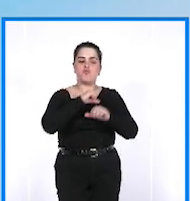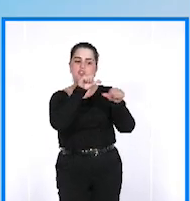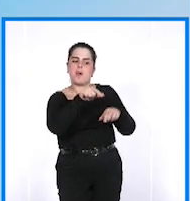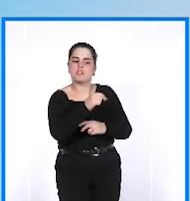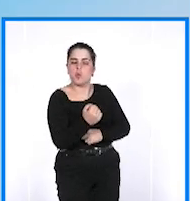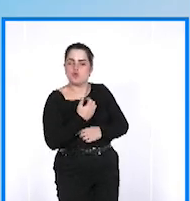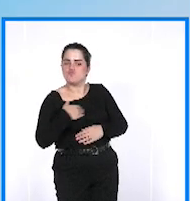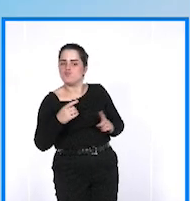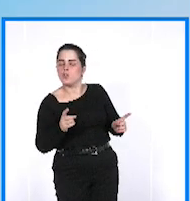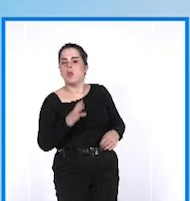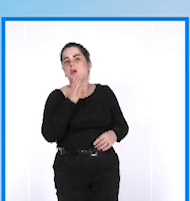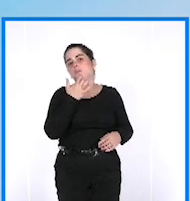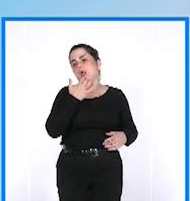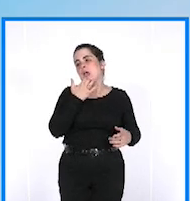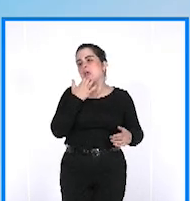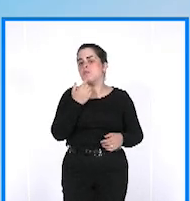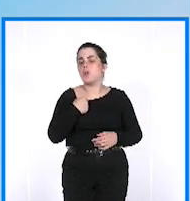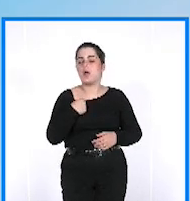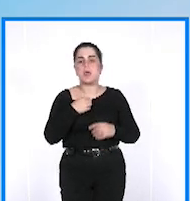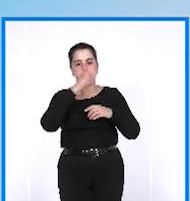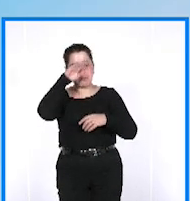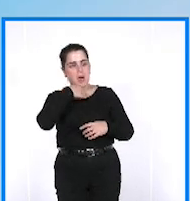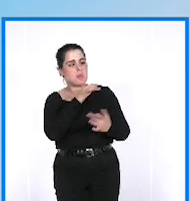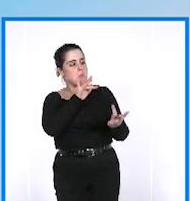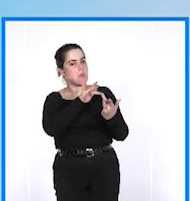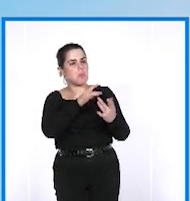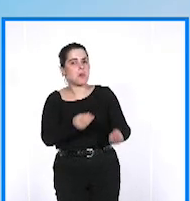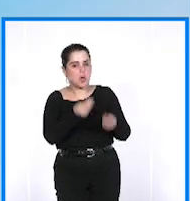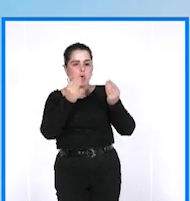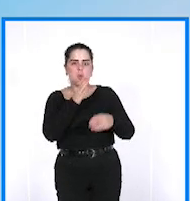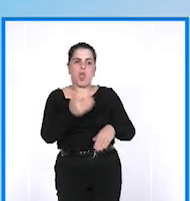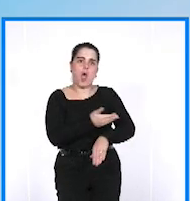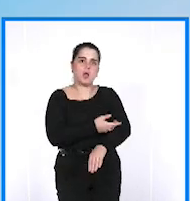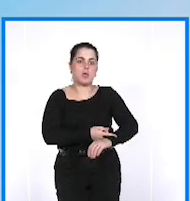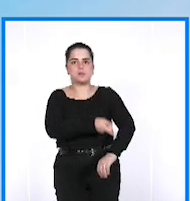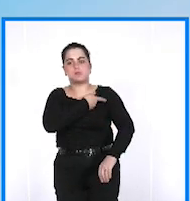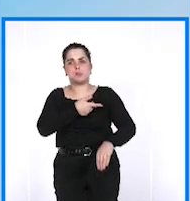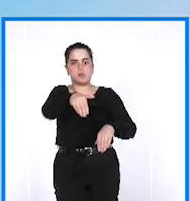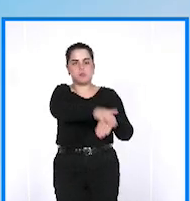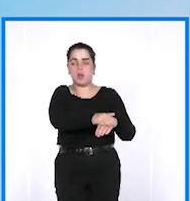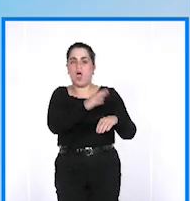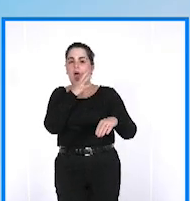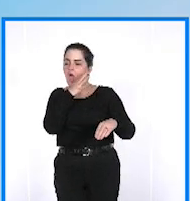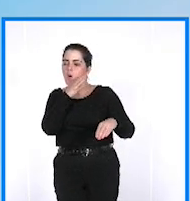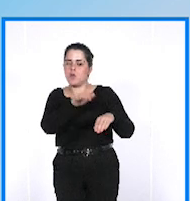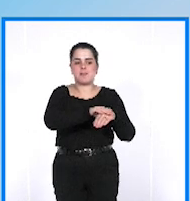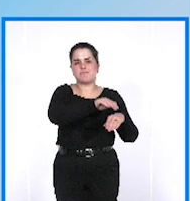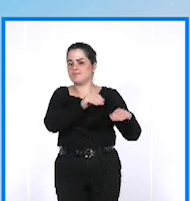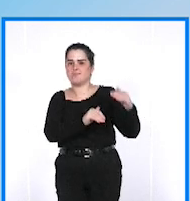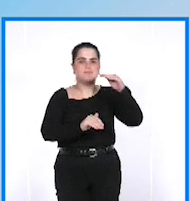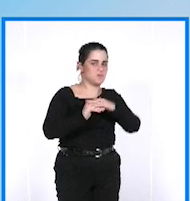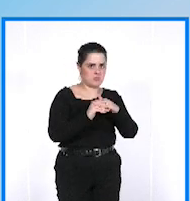manera no por ejemplo dicen Mira pues ha mejorado la relación con mis padres porque antes me ayudaban demasiado pero ahora me ayudan mejor